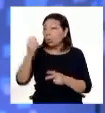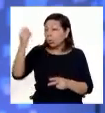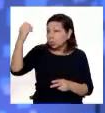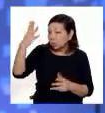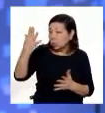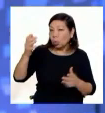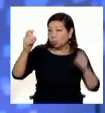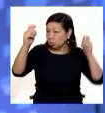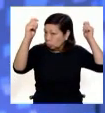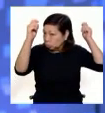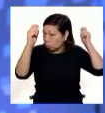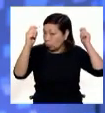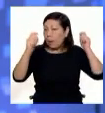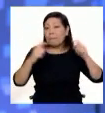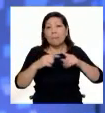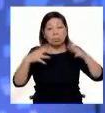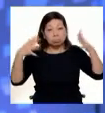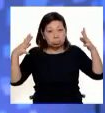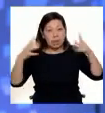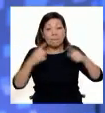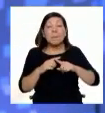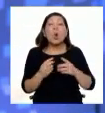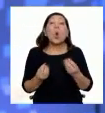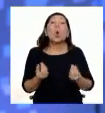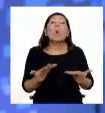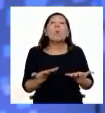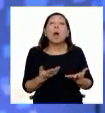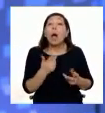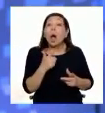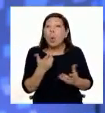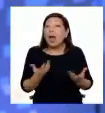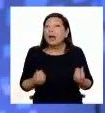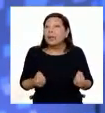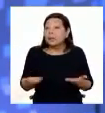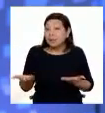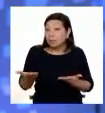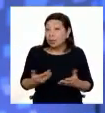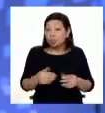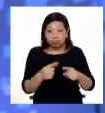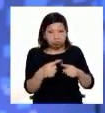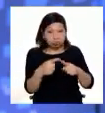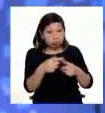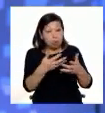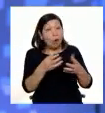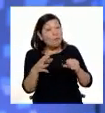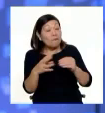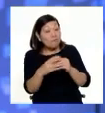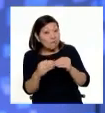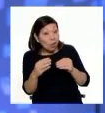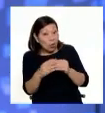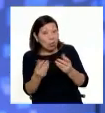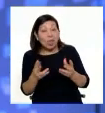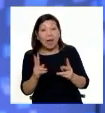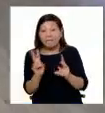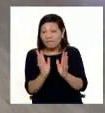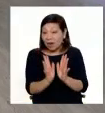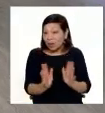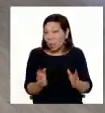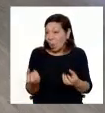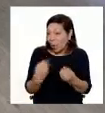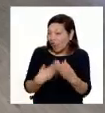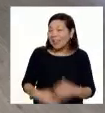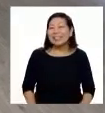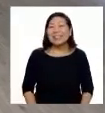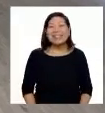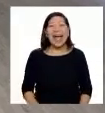sol con sombreros largos, grandes. Pero ¿cómo nos hidratamos? Vemos que acá nos ha traído una gran variedad de frutas y también de verduras. Cuéntenos.